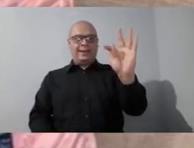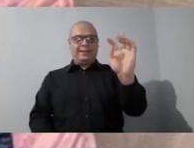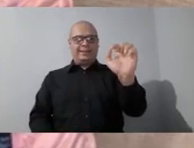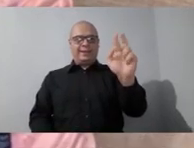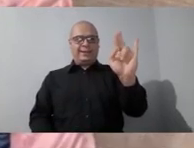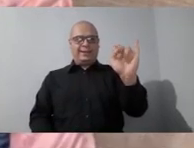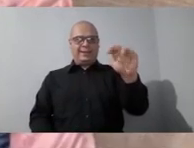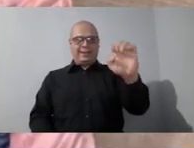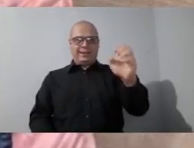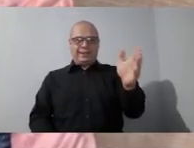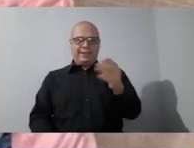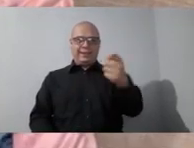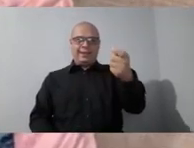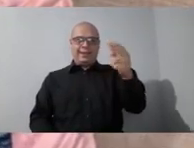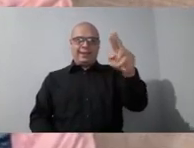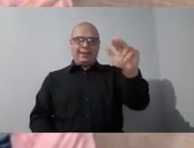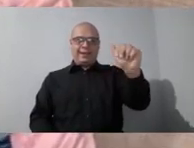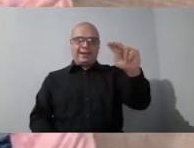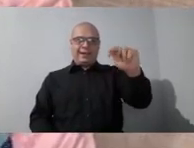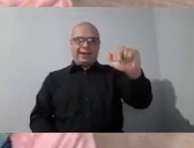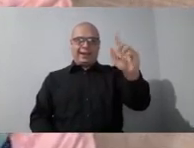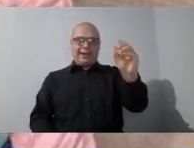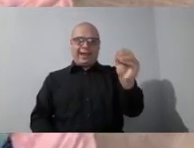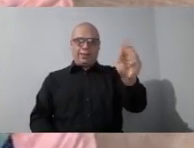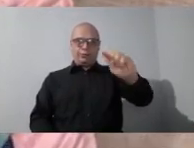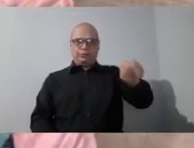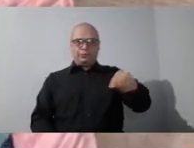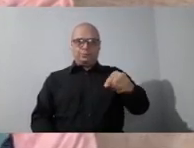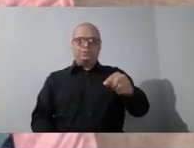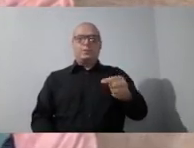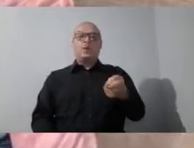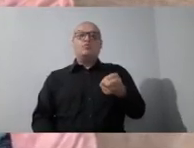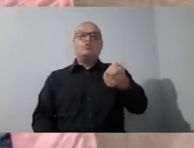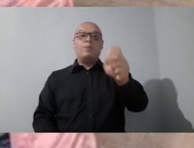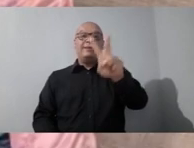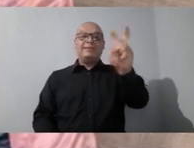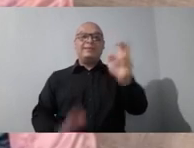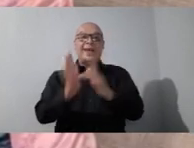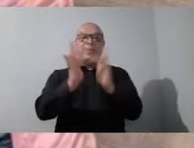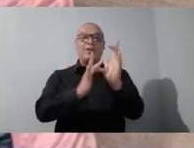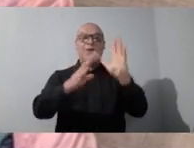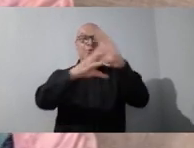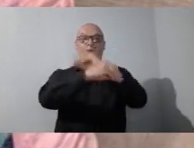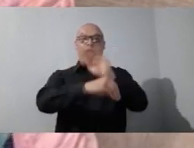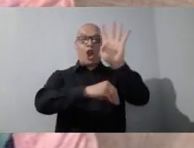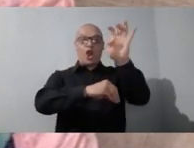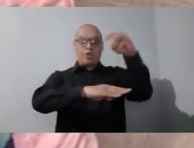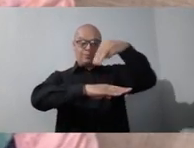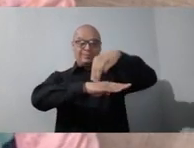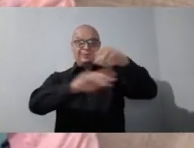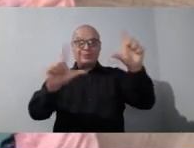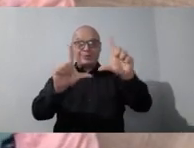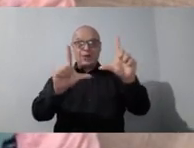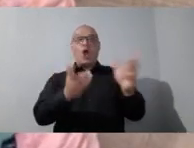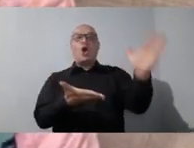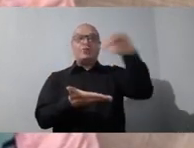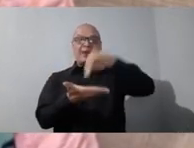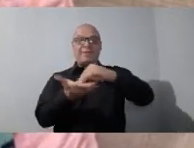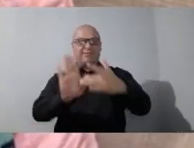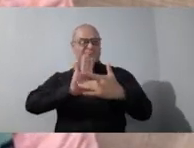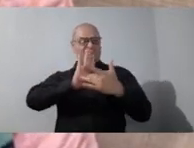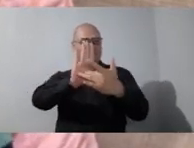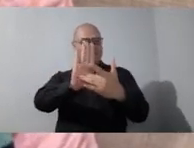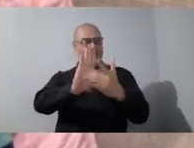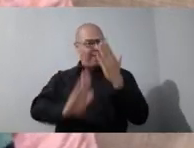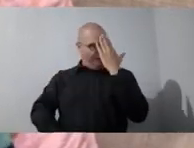Hola, soy Caterine Granados y otra vez desde este lunes 27 de abril a las 9 de la noche por Telemedellín regresamos